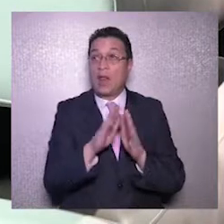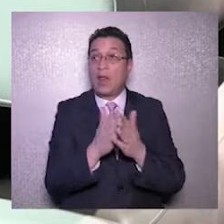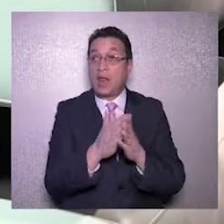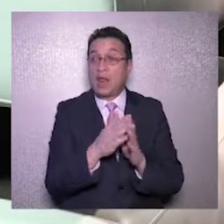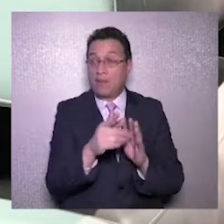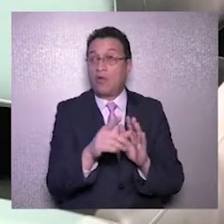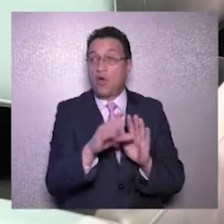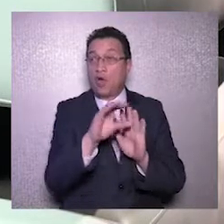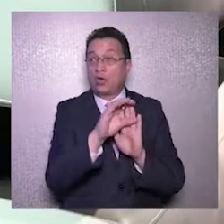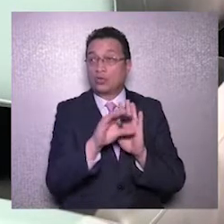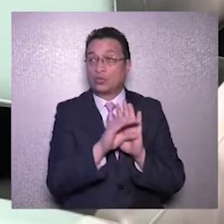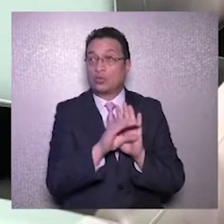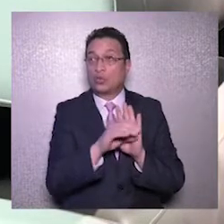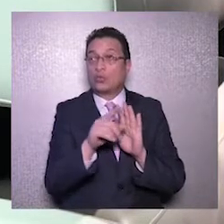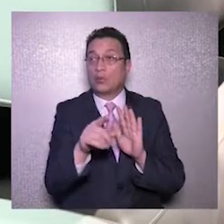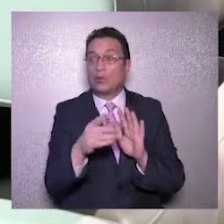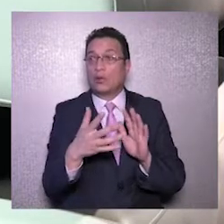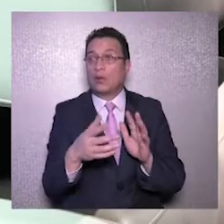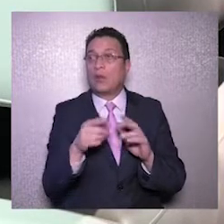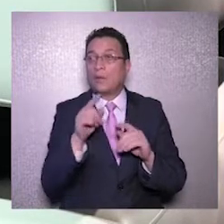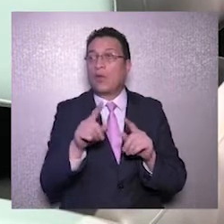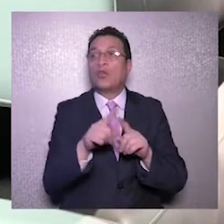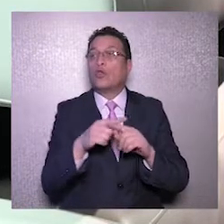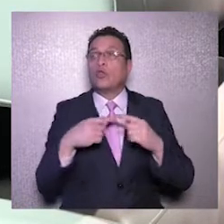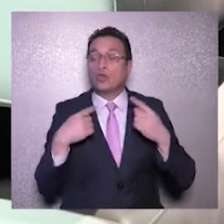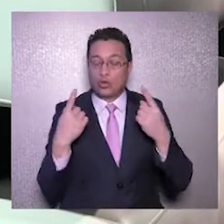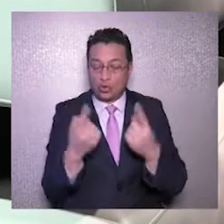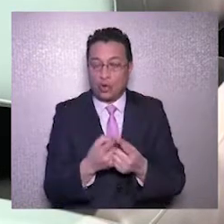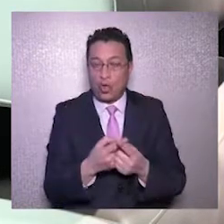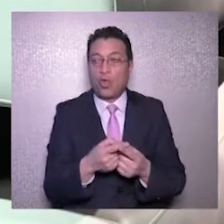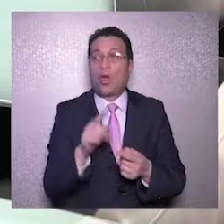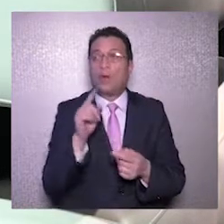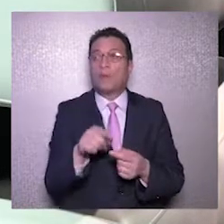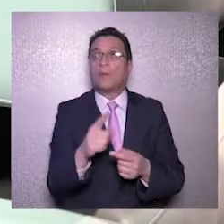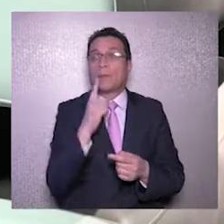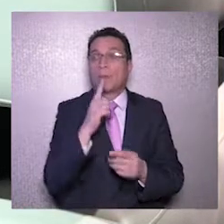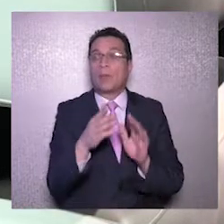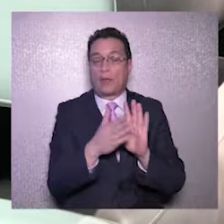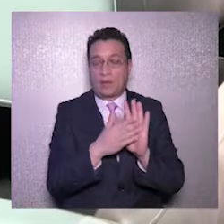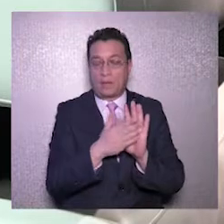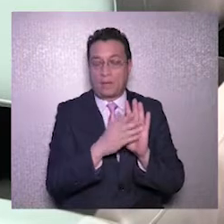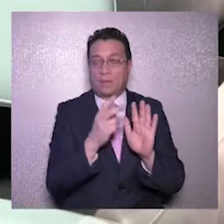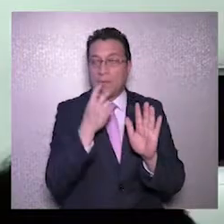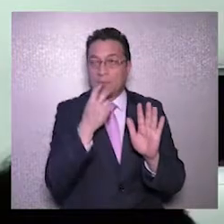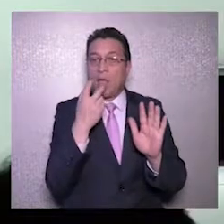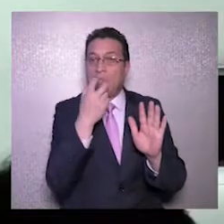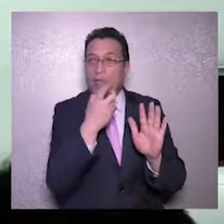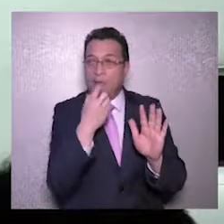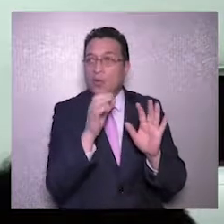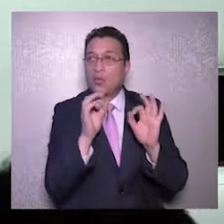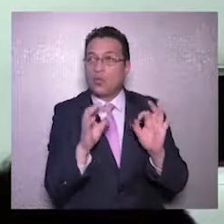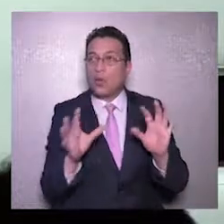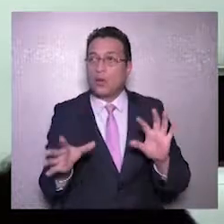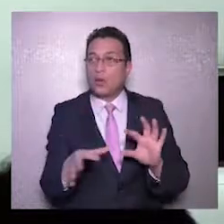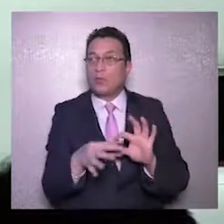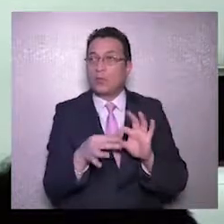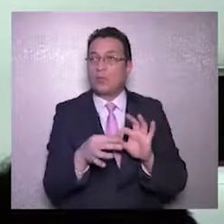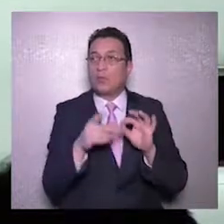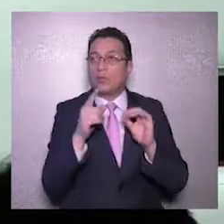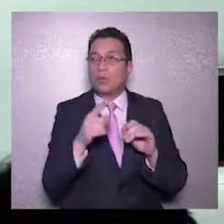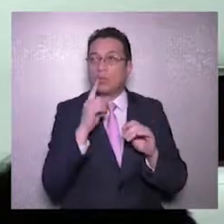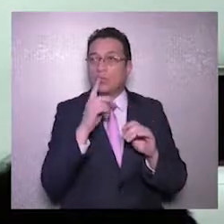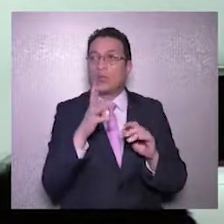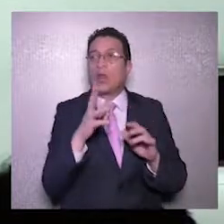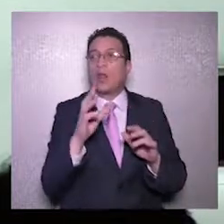10, 20, no sé, todos vamos a hablar con este idioma, SNOMED por decirte, vamos a usar el